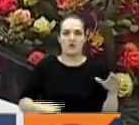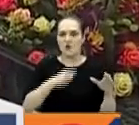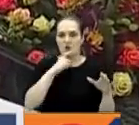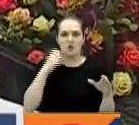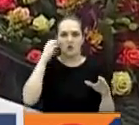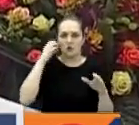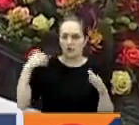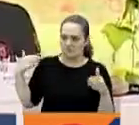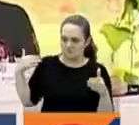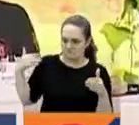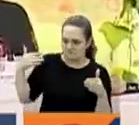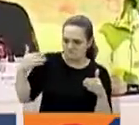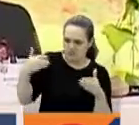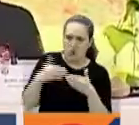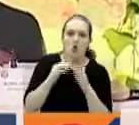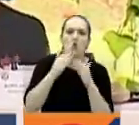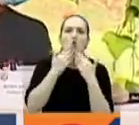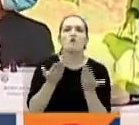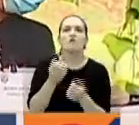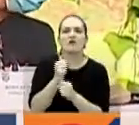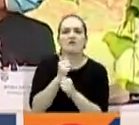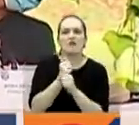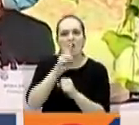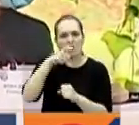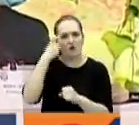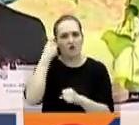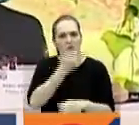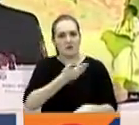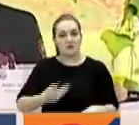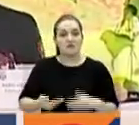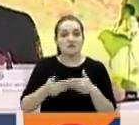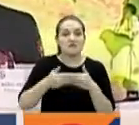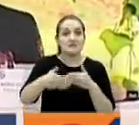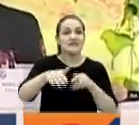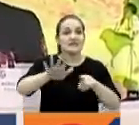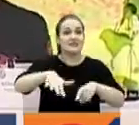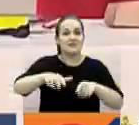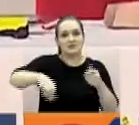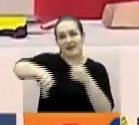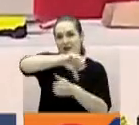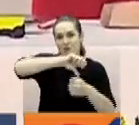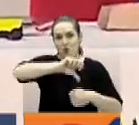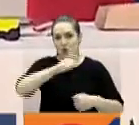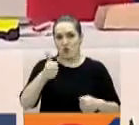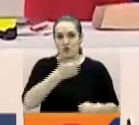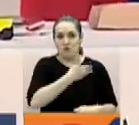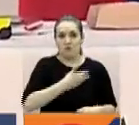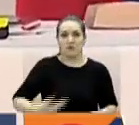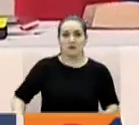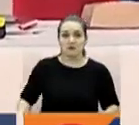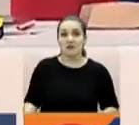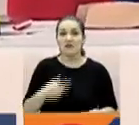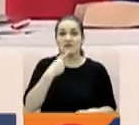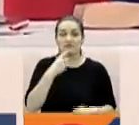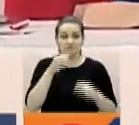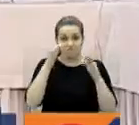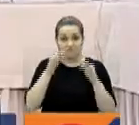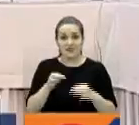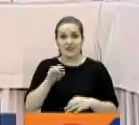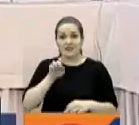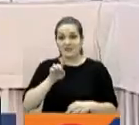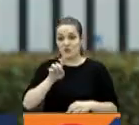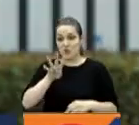a menos de seis meses de entregar el poder en principio indican un cumplimiento de al menos 140 de las más de 200 propuestas